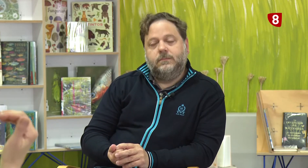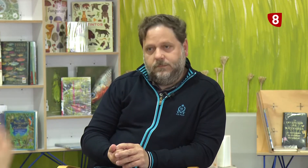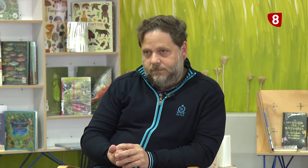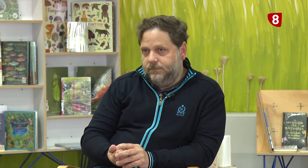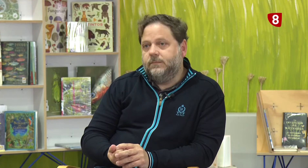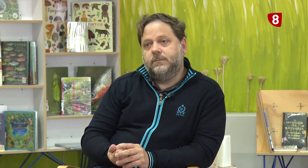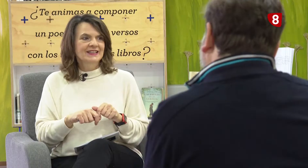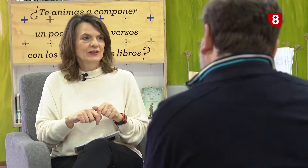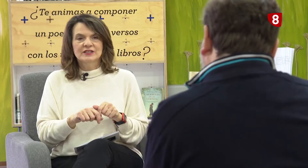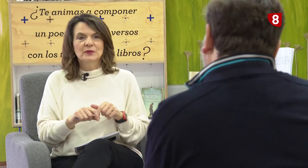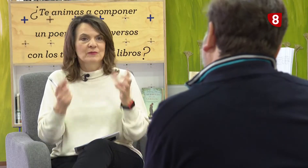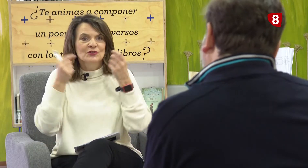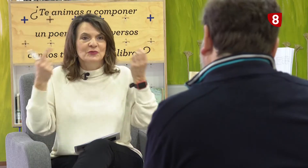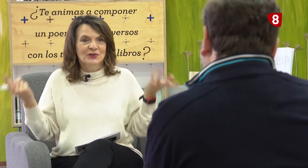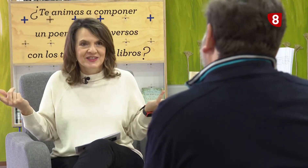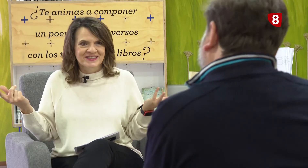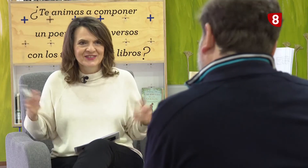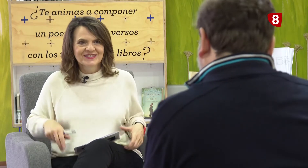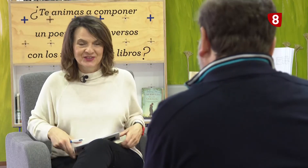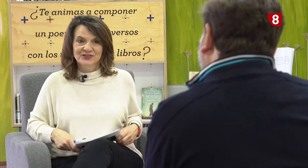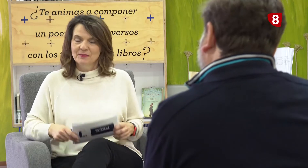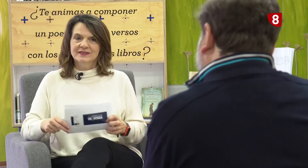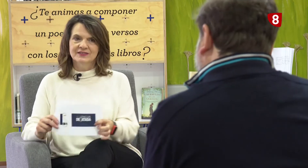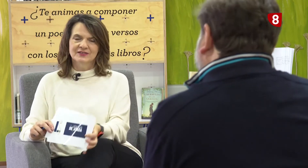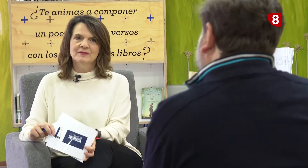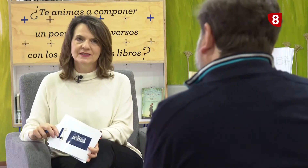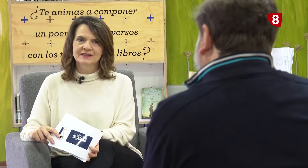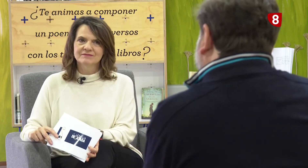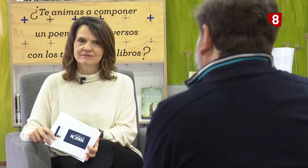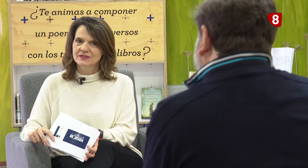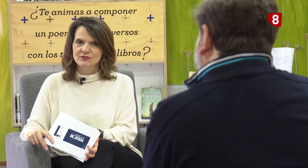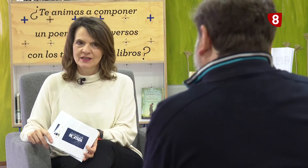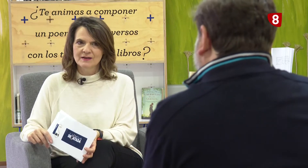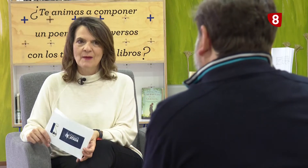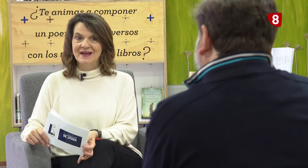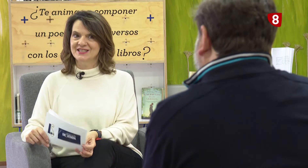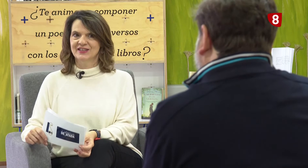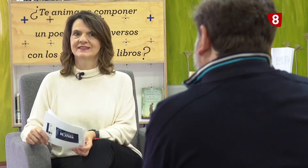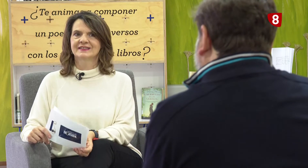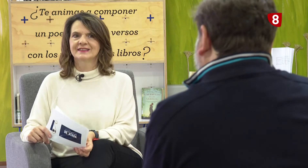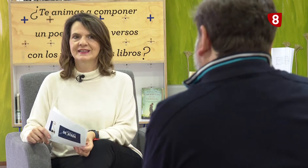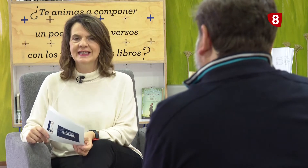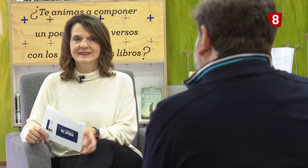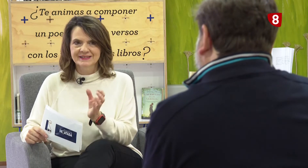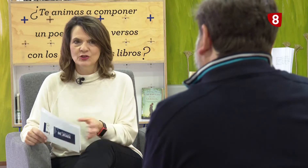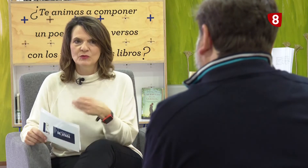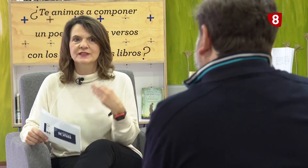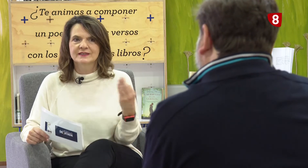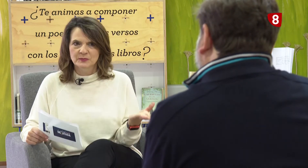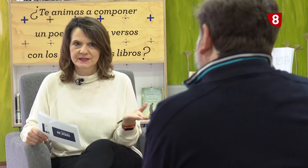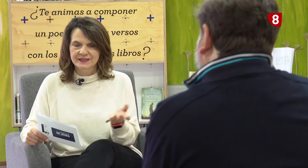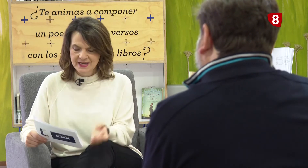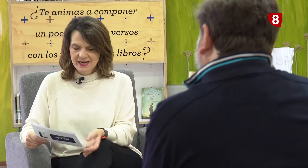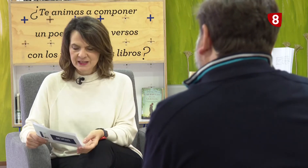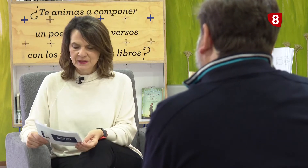melena y en otras, por ejemplo, no son los bigotes. Entonces nos ha parecido realmente una cosa apasionante el entender cómo